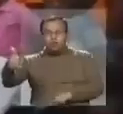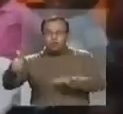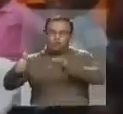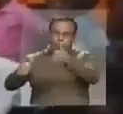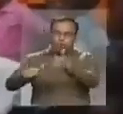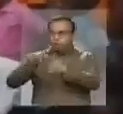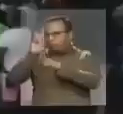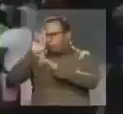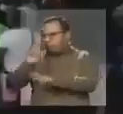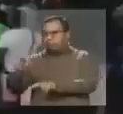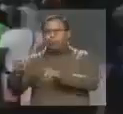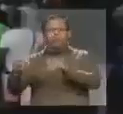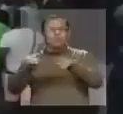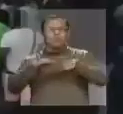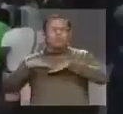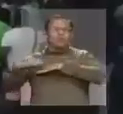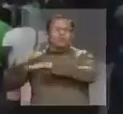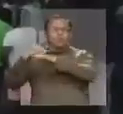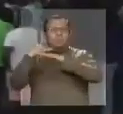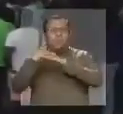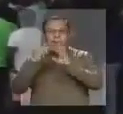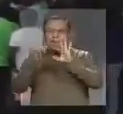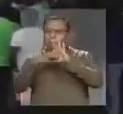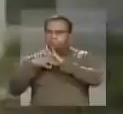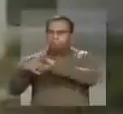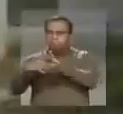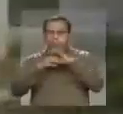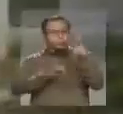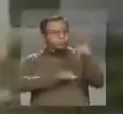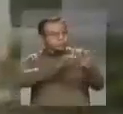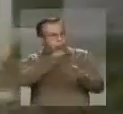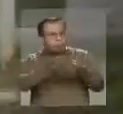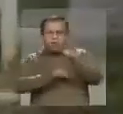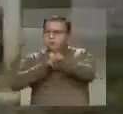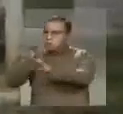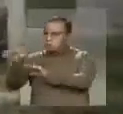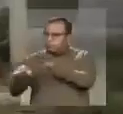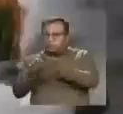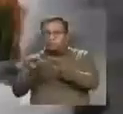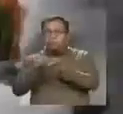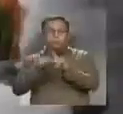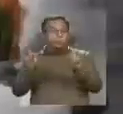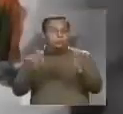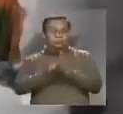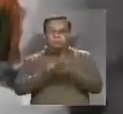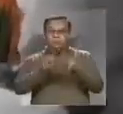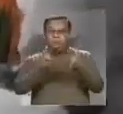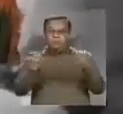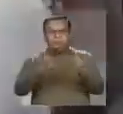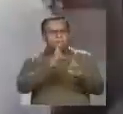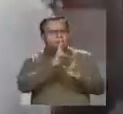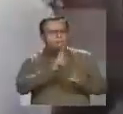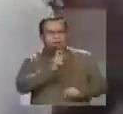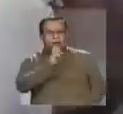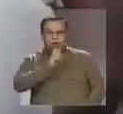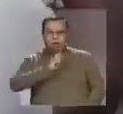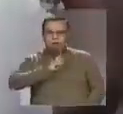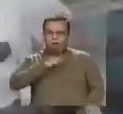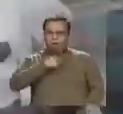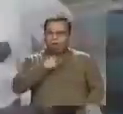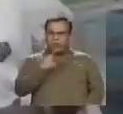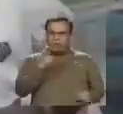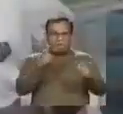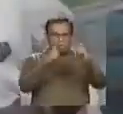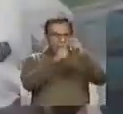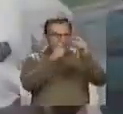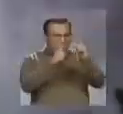que todos éramos como una hermandad en nuestros territorios, pues que nos cuidábamos el uno al otro. Nunca había sufrido de racismo, creo que no conocía